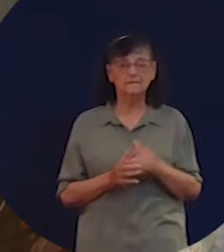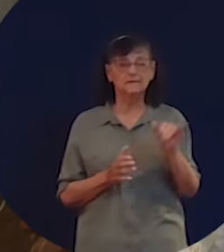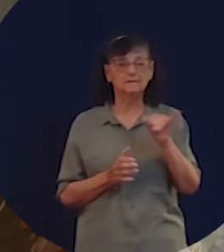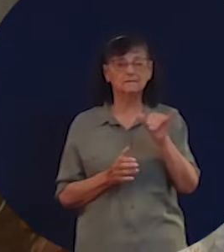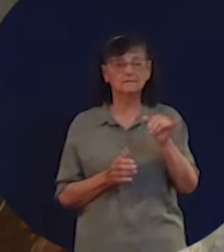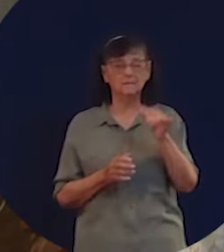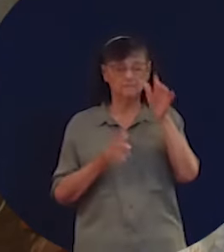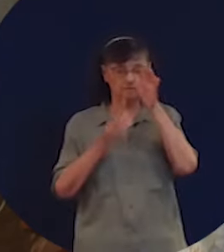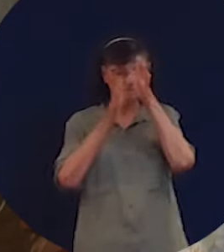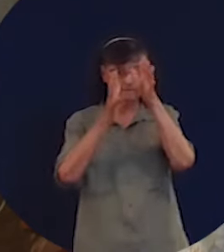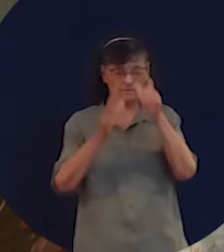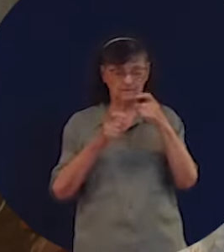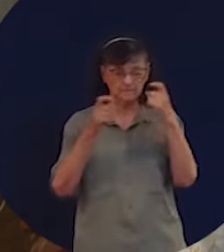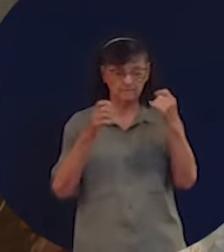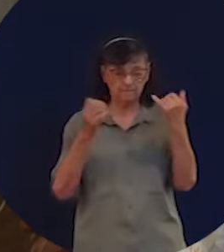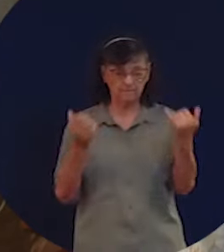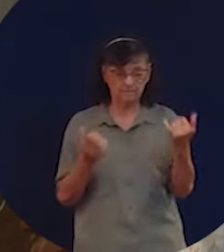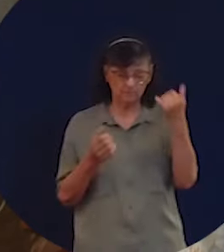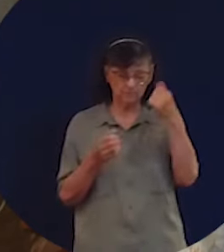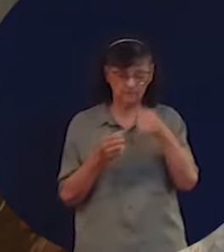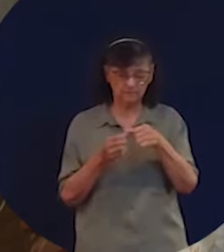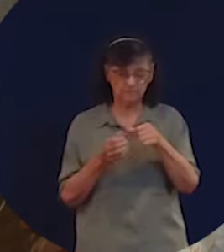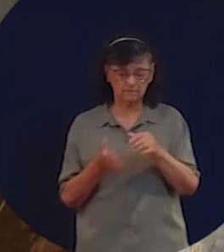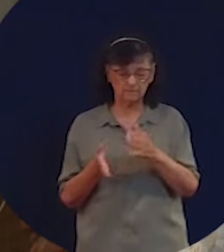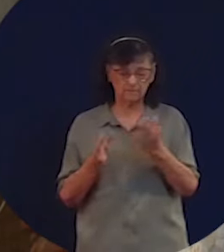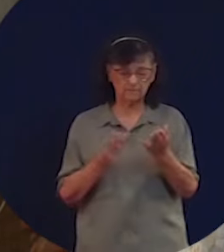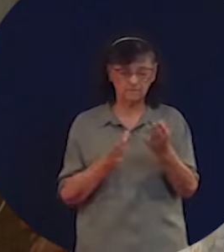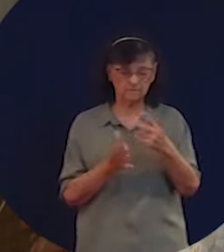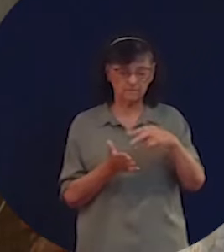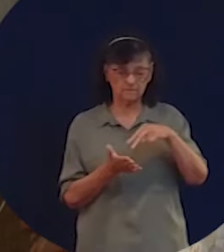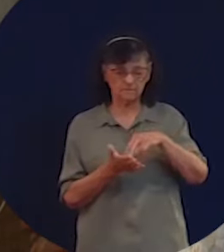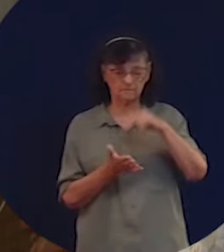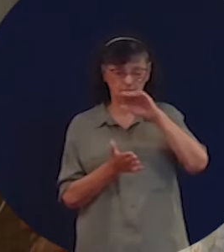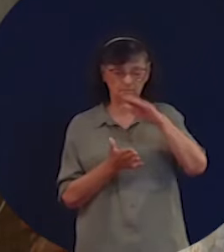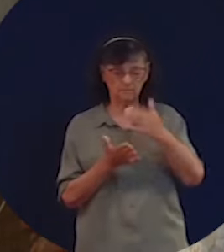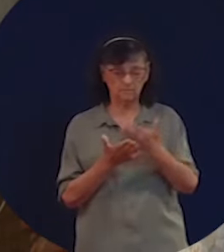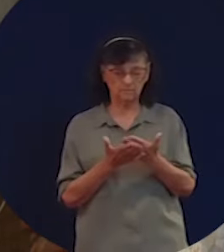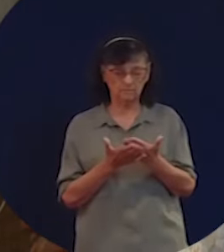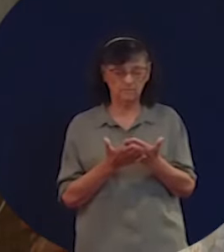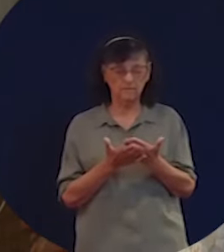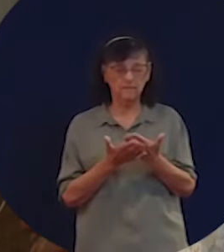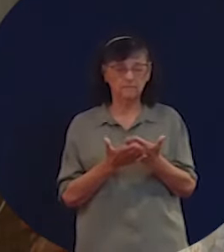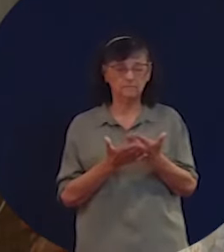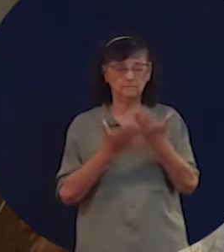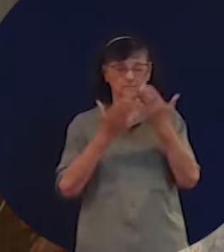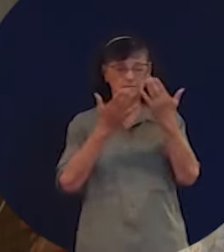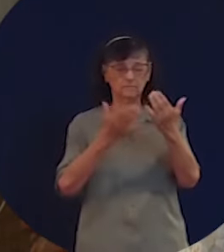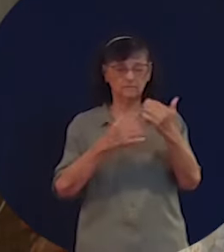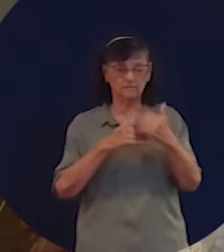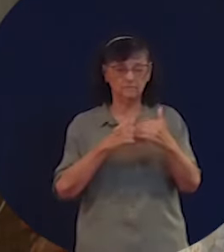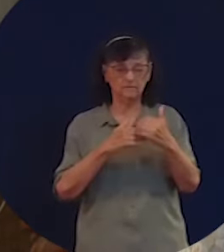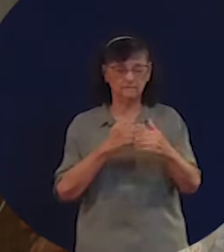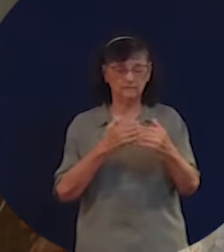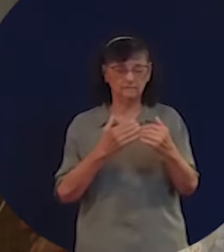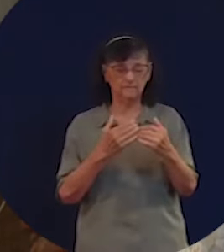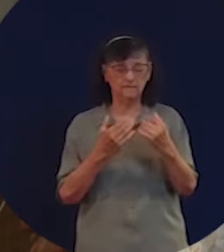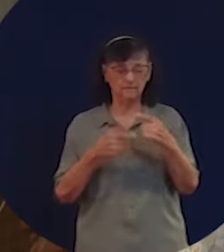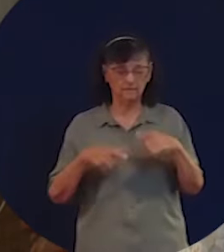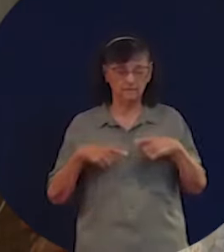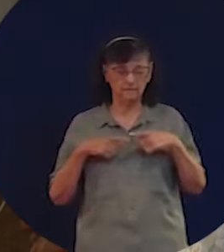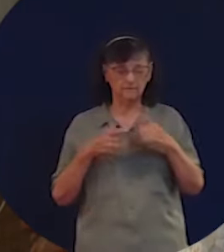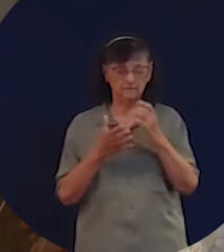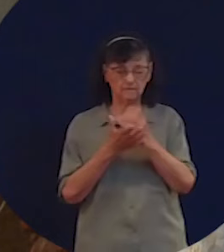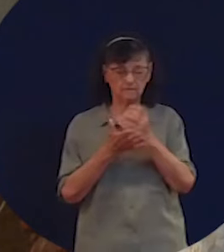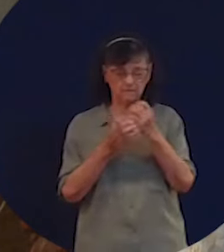Así pues, Padre, al celebrar ahora el memorial de la muerte y resurrección de tu Hijo, te ofrecemos el pan de vida y